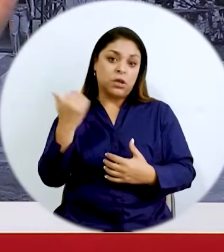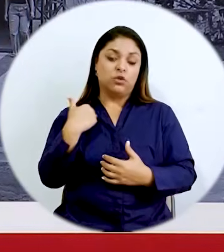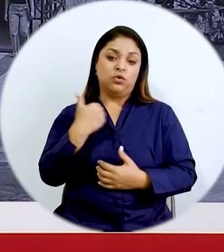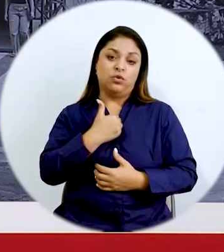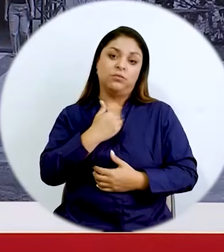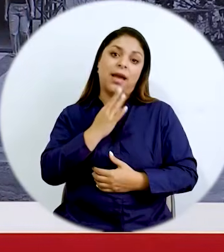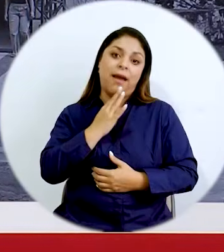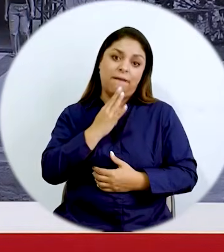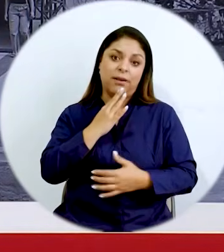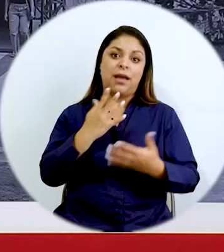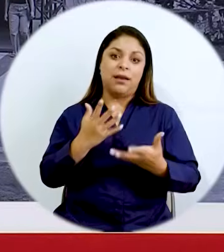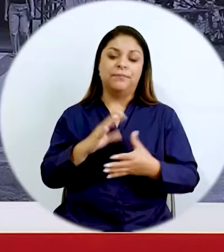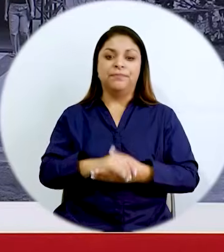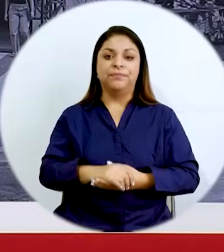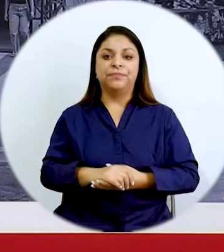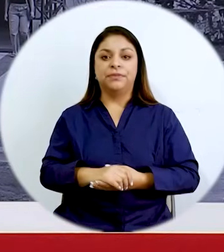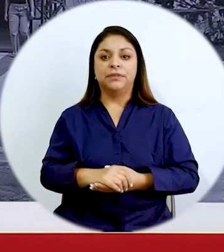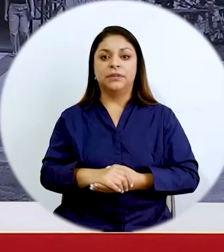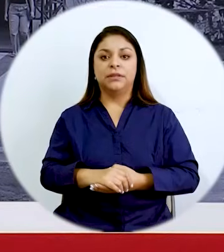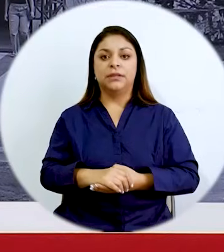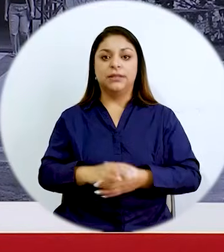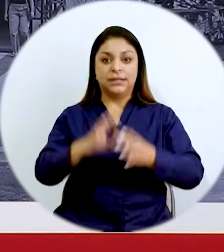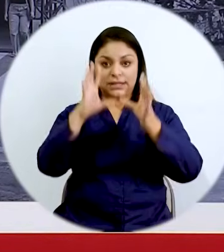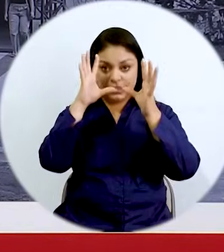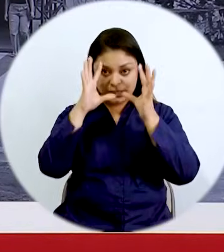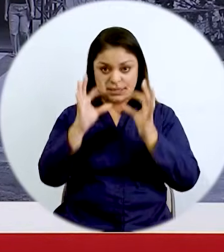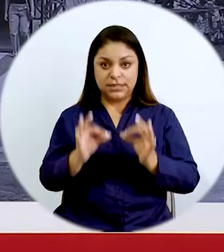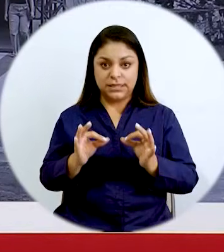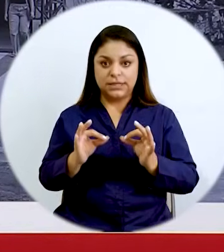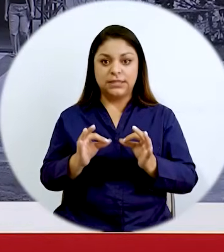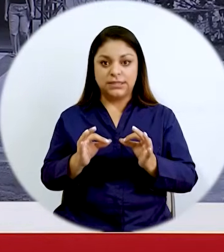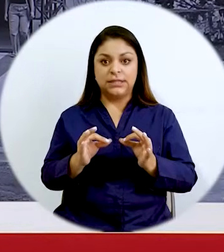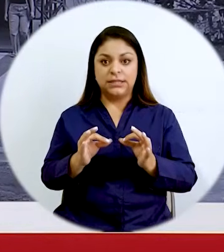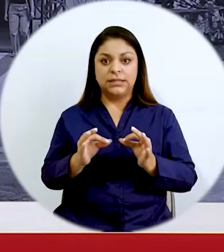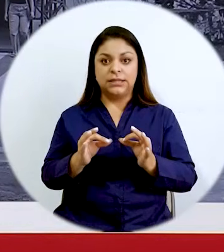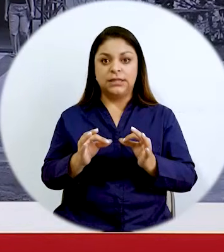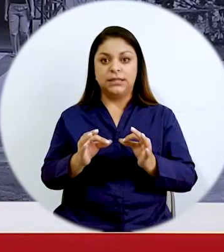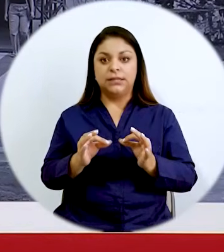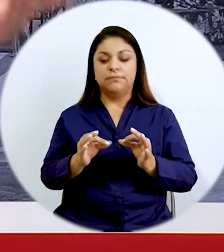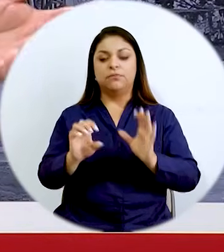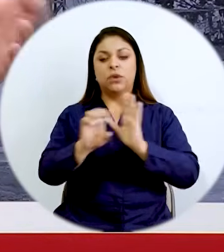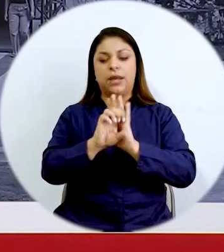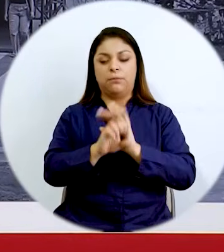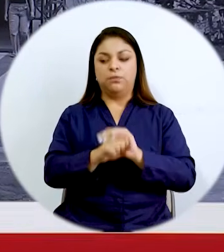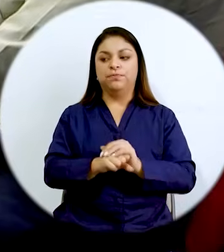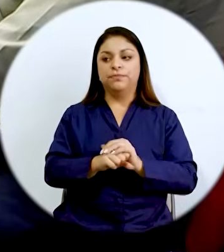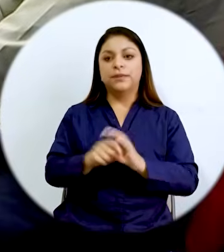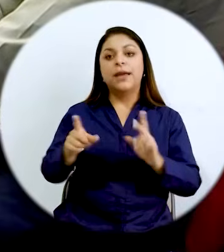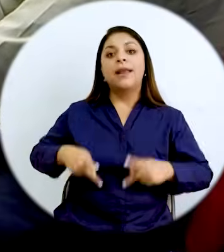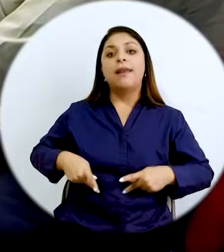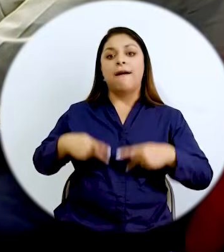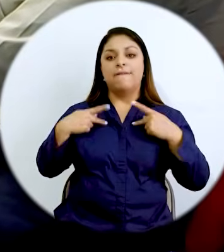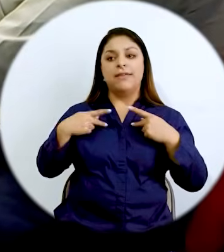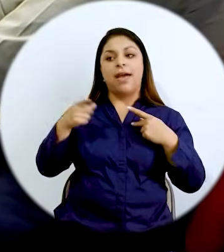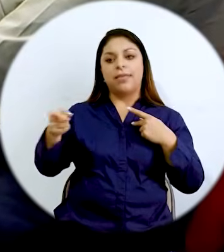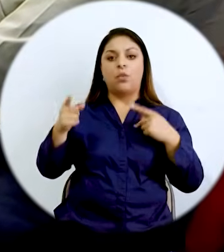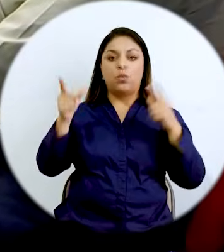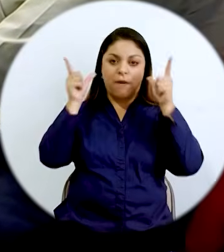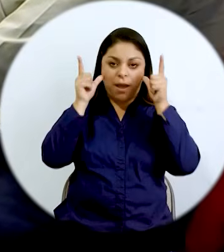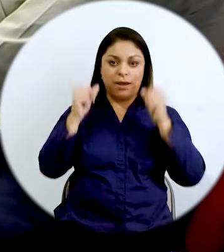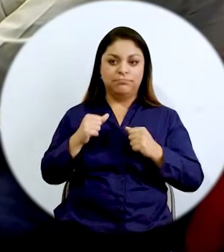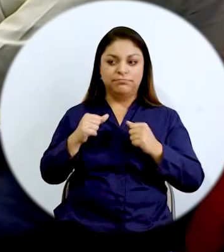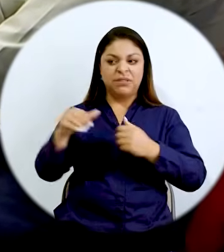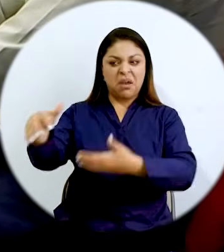estamos hablando de, digamos, de decidir, uno podría decir, bueno, sobre la vida de una vaca. ¿Me la dejo o no me